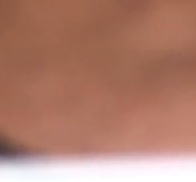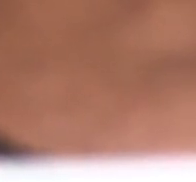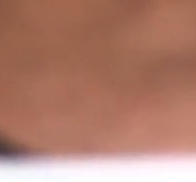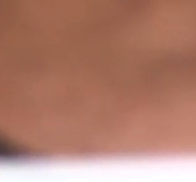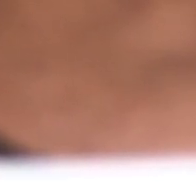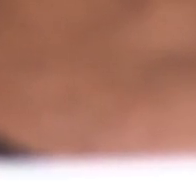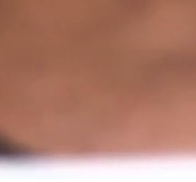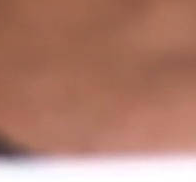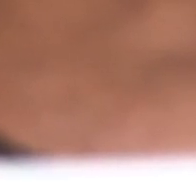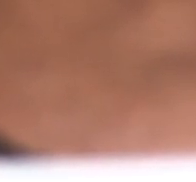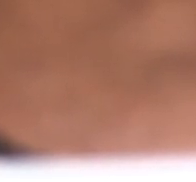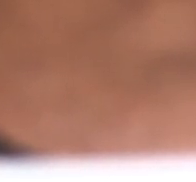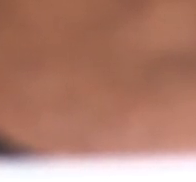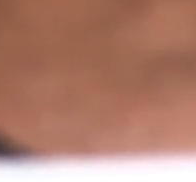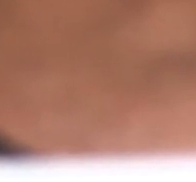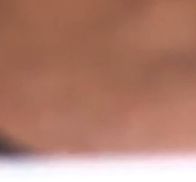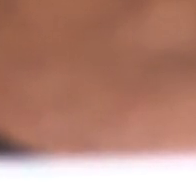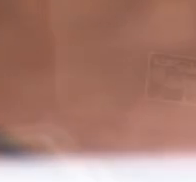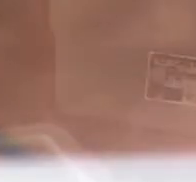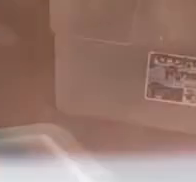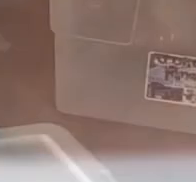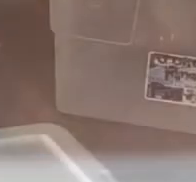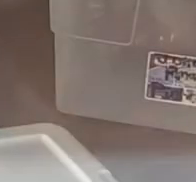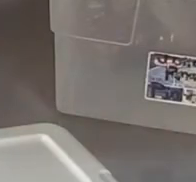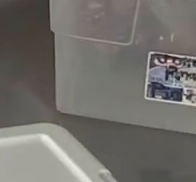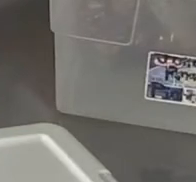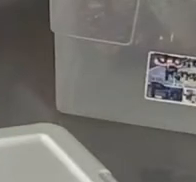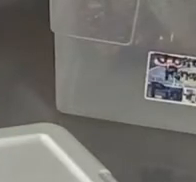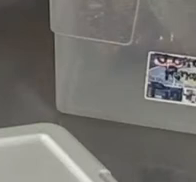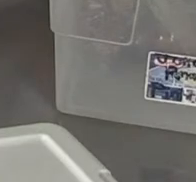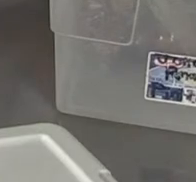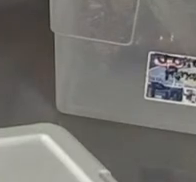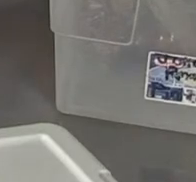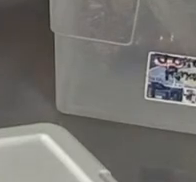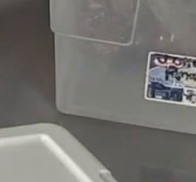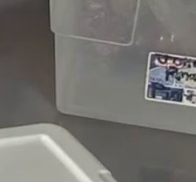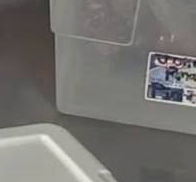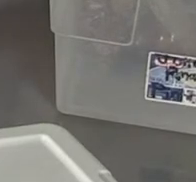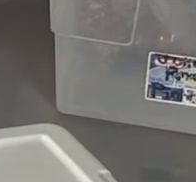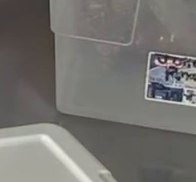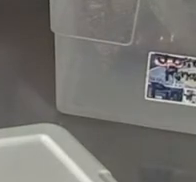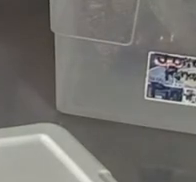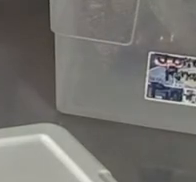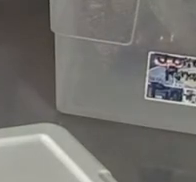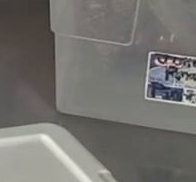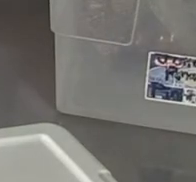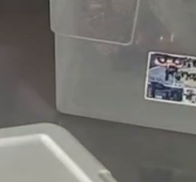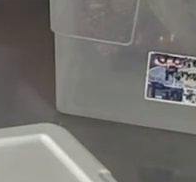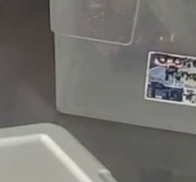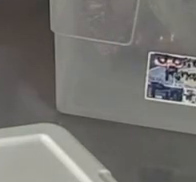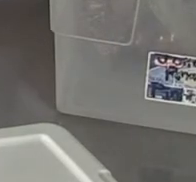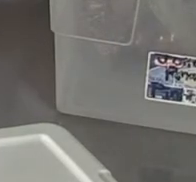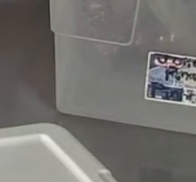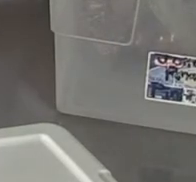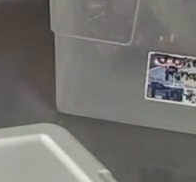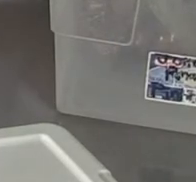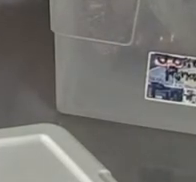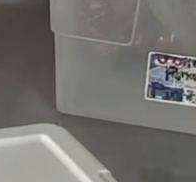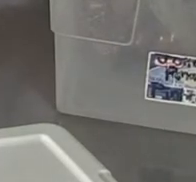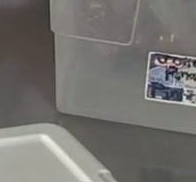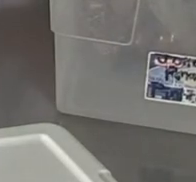básicamente femenino, ¿verdad? El procesamiento de los alimentos, con diferentes modalidades y características, pero